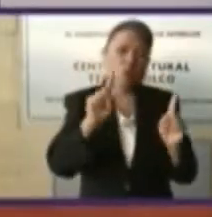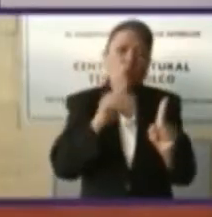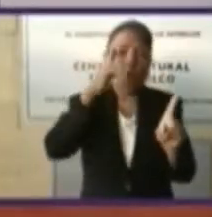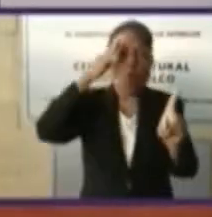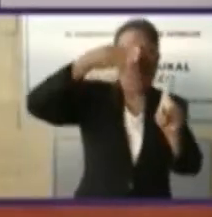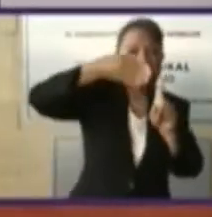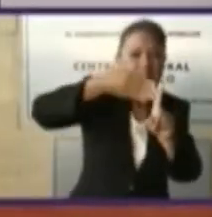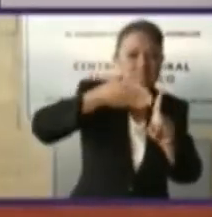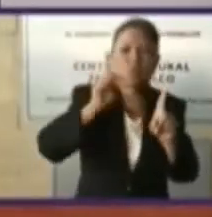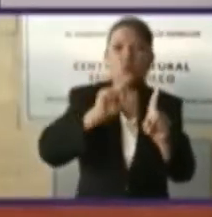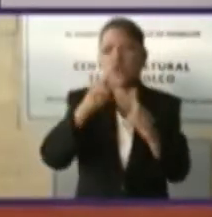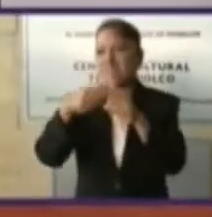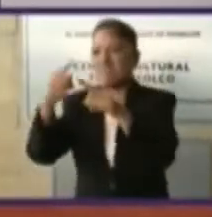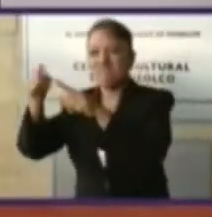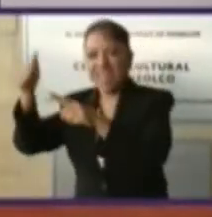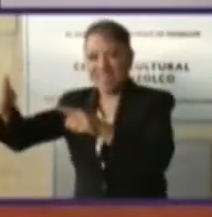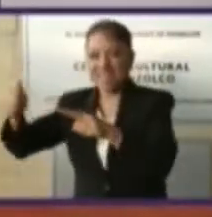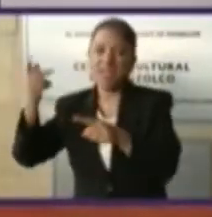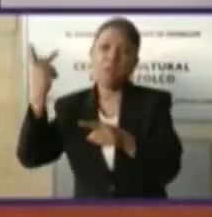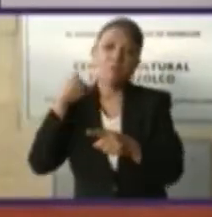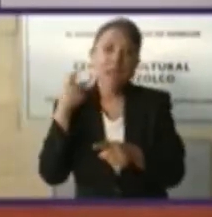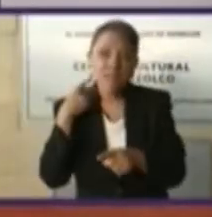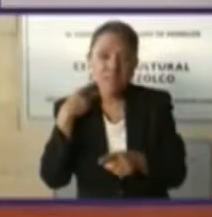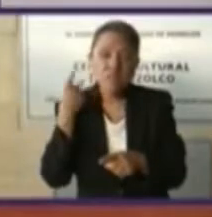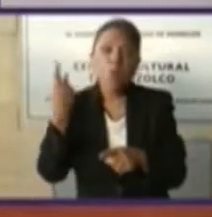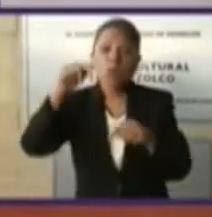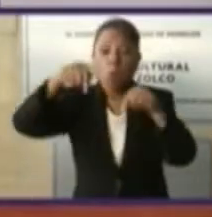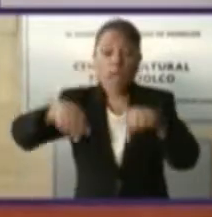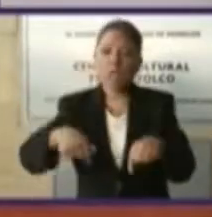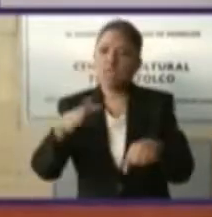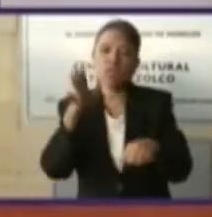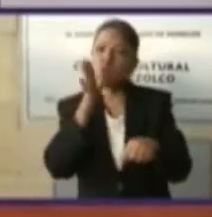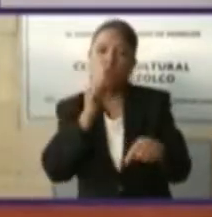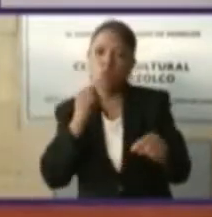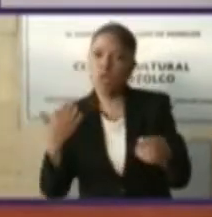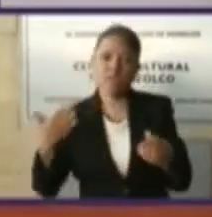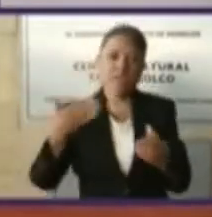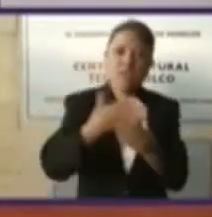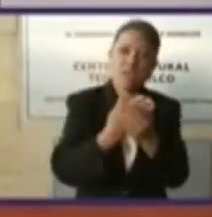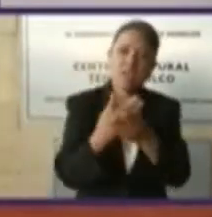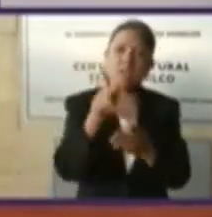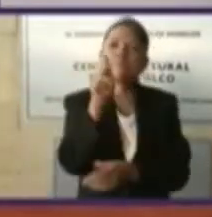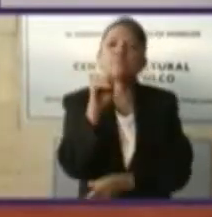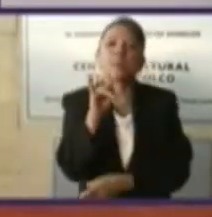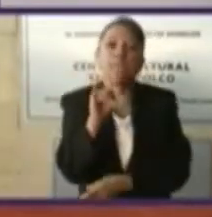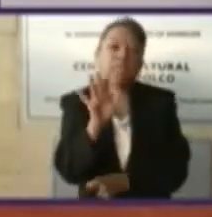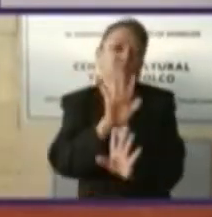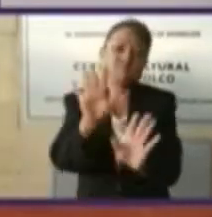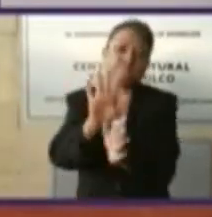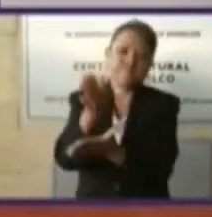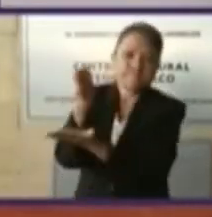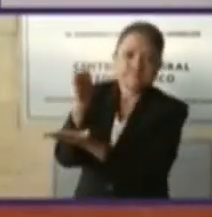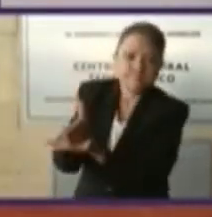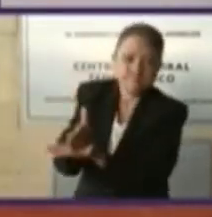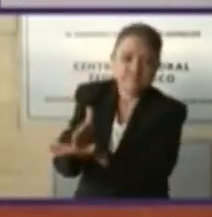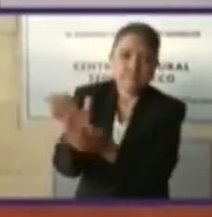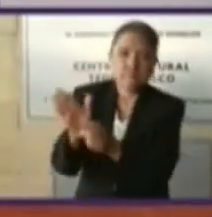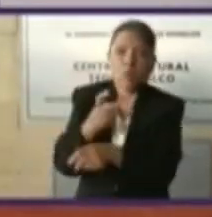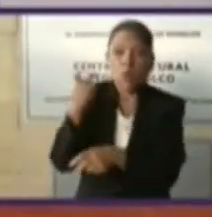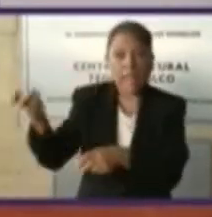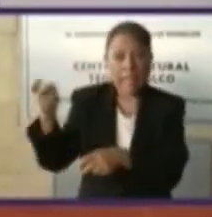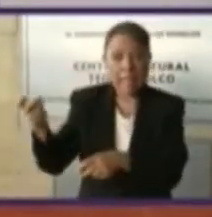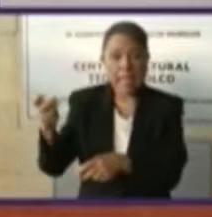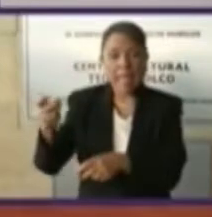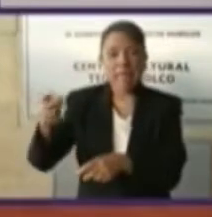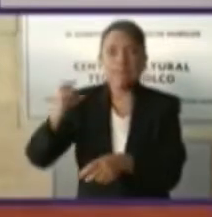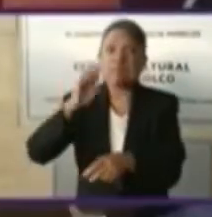fundamental del frente, evidentemente aquí no puede entrar el PRI, porque para nosotros es en gran medida el enorme responsable,